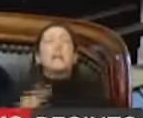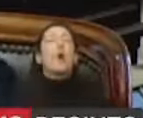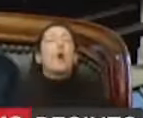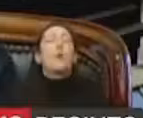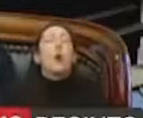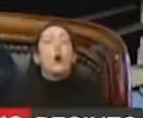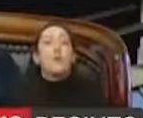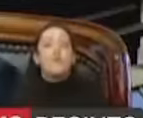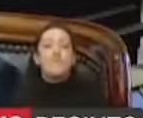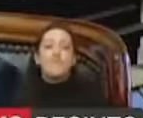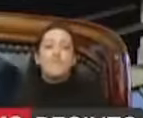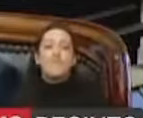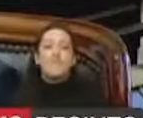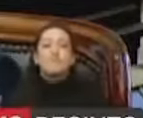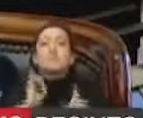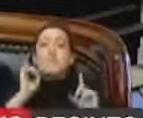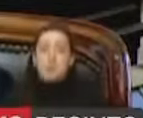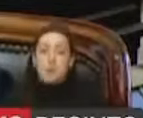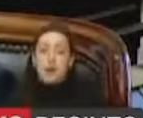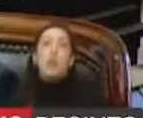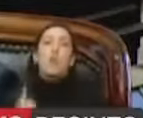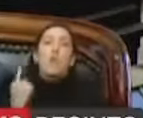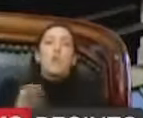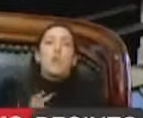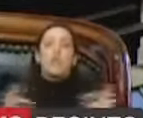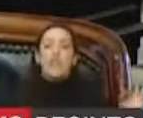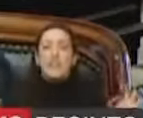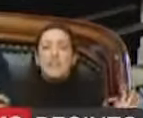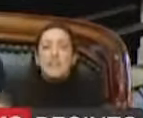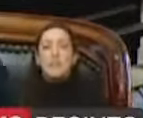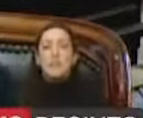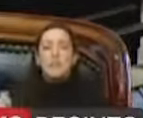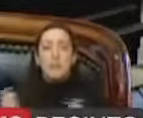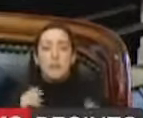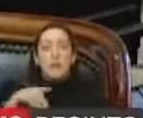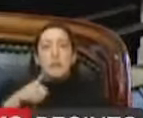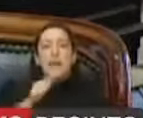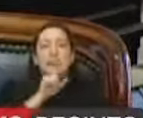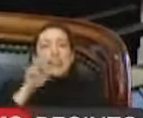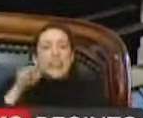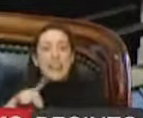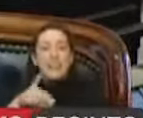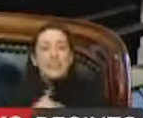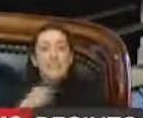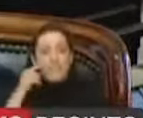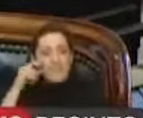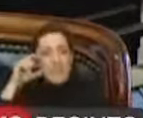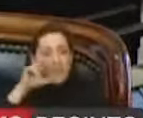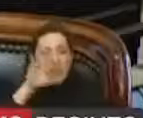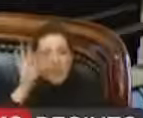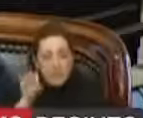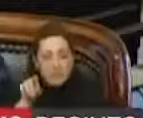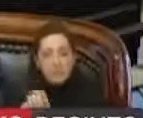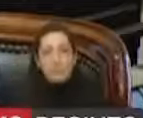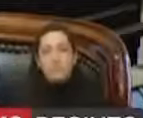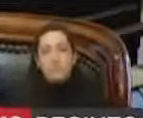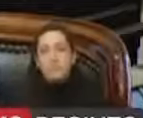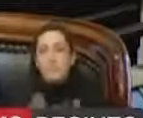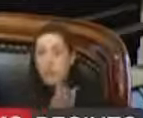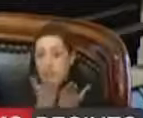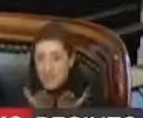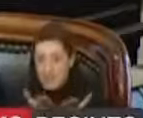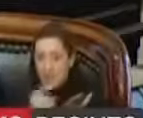no hubo paro. Si queremos derrotar a este señor Milei y todo su plan de ajuste, necesitamos un paro